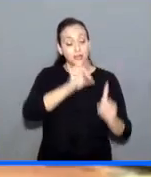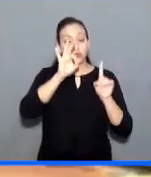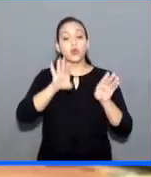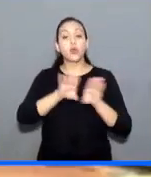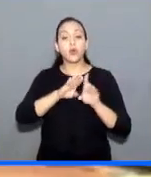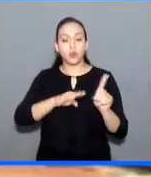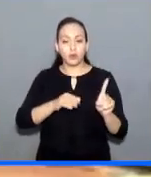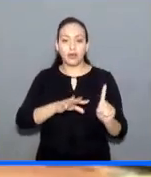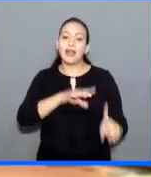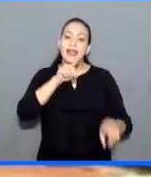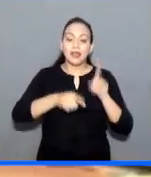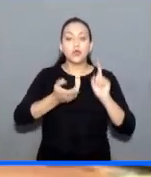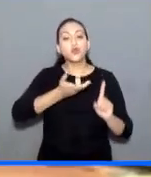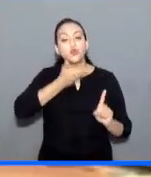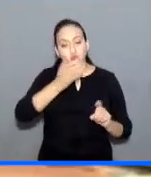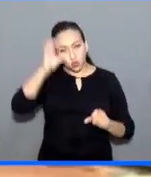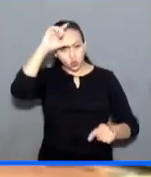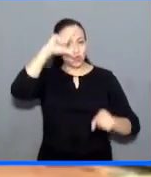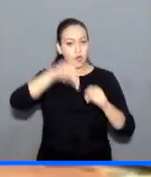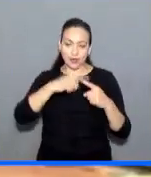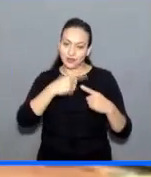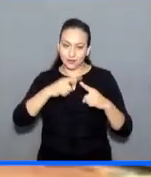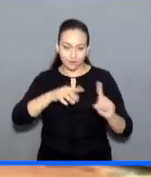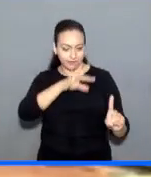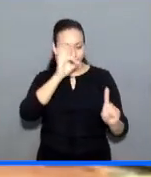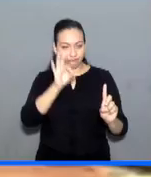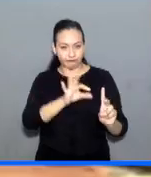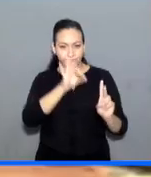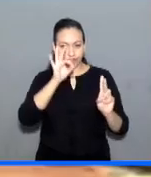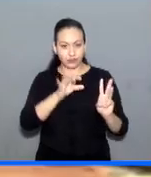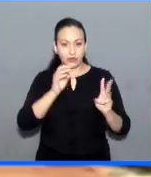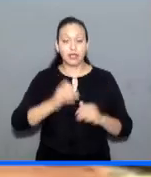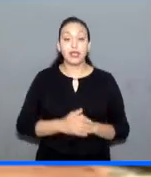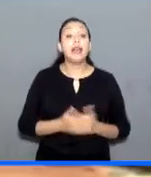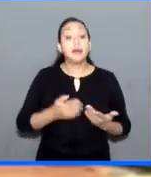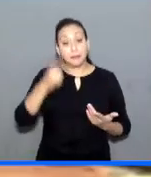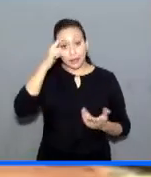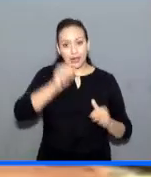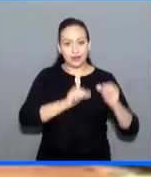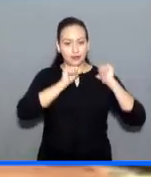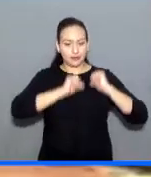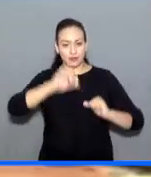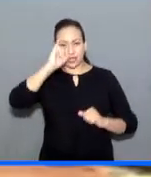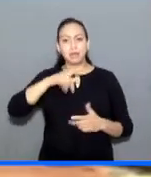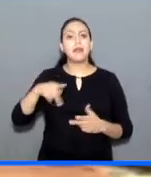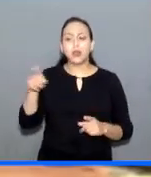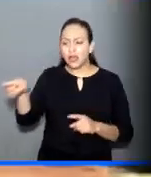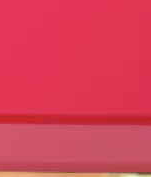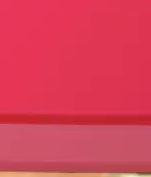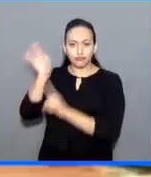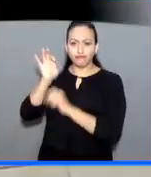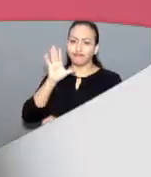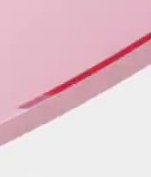y prácticas tradicionales, supuesto en el que los ayuntamientos no podrán realizar designación alguna.